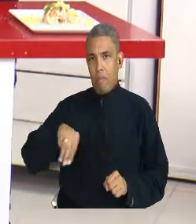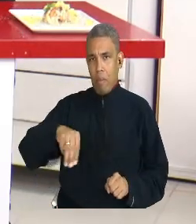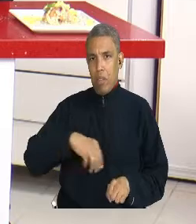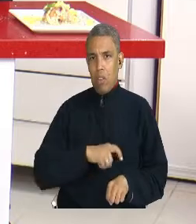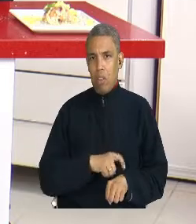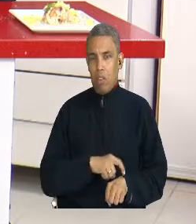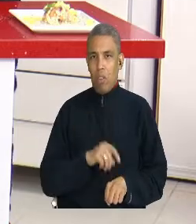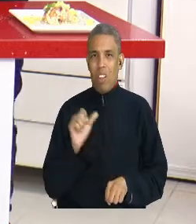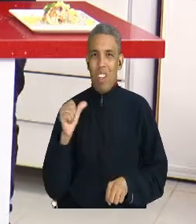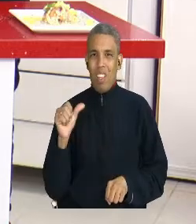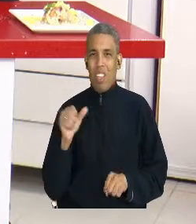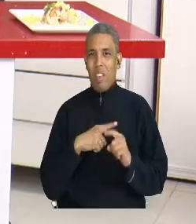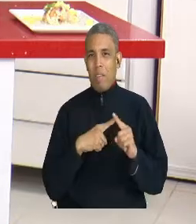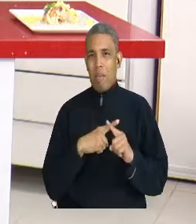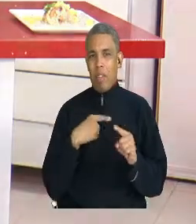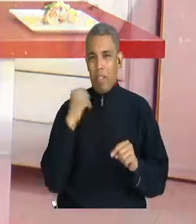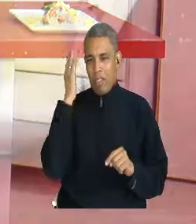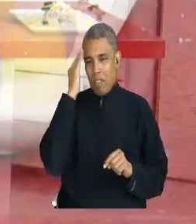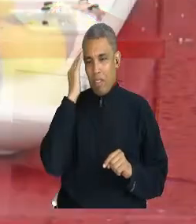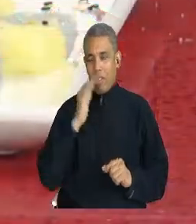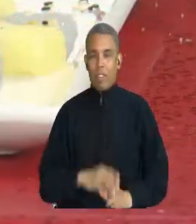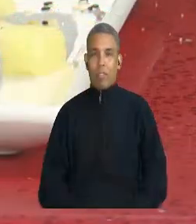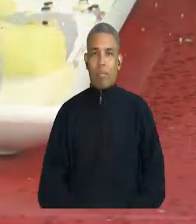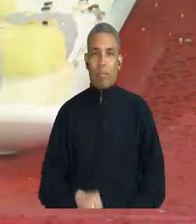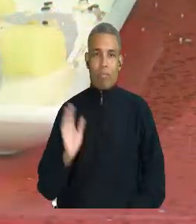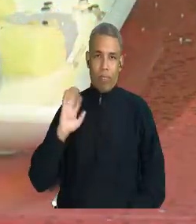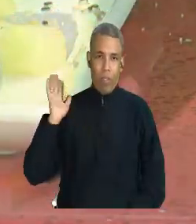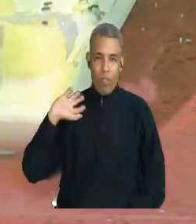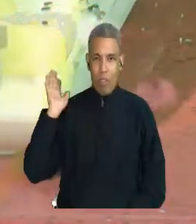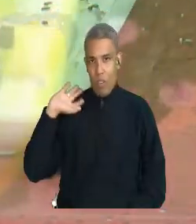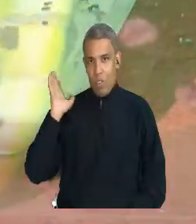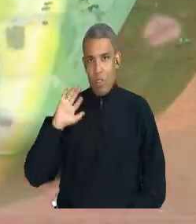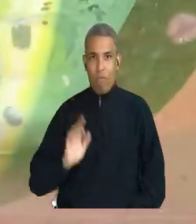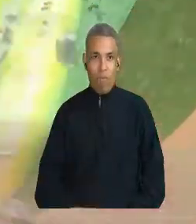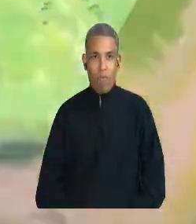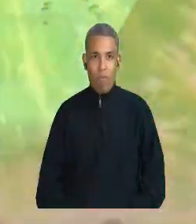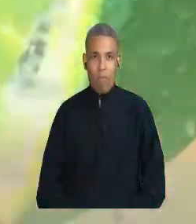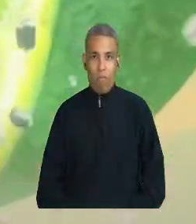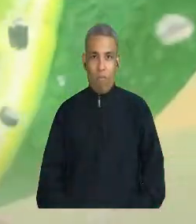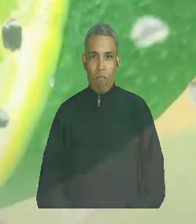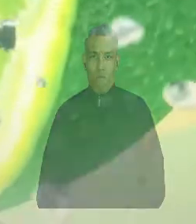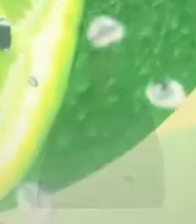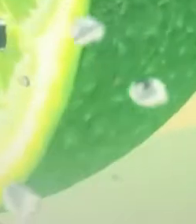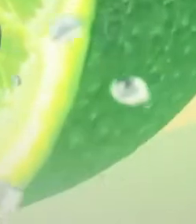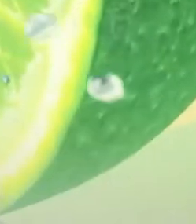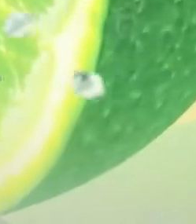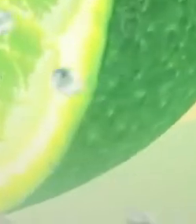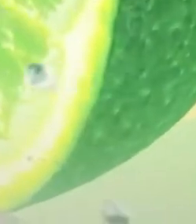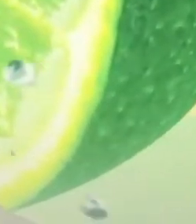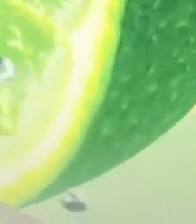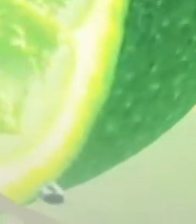cita en este su programa que se llama A Pedir de Boca. Chao, chao, chao, bendiciones, chao, para todos.